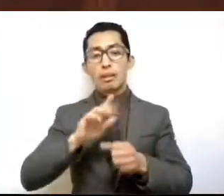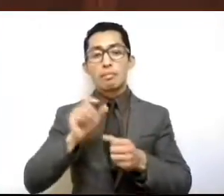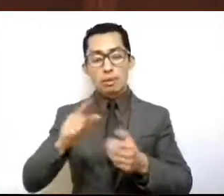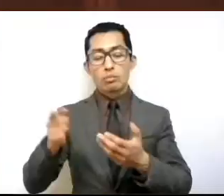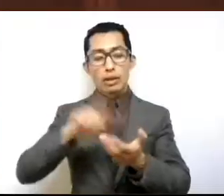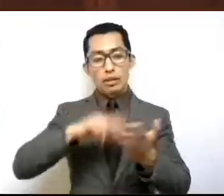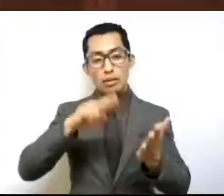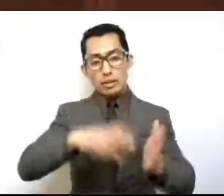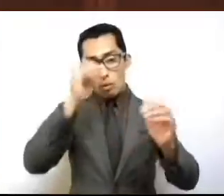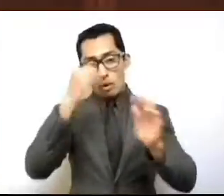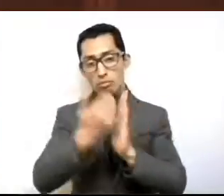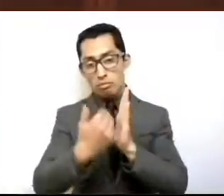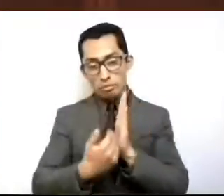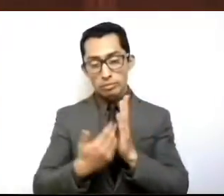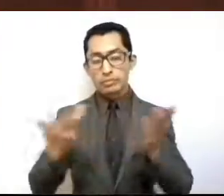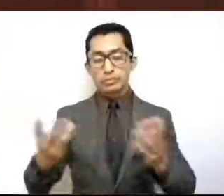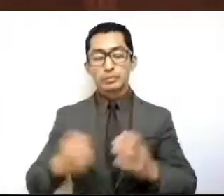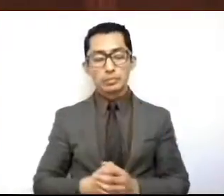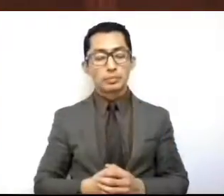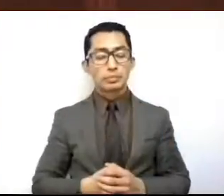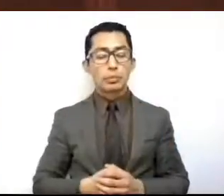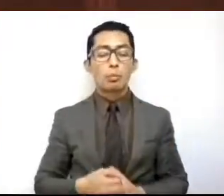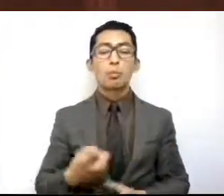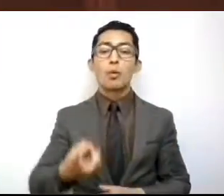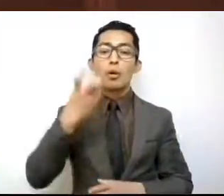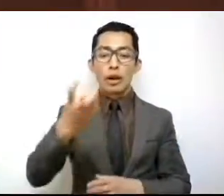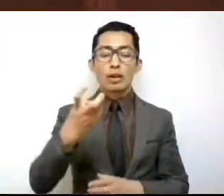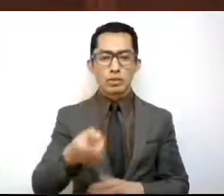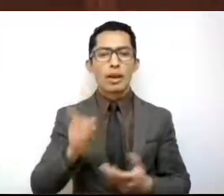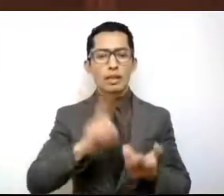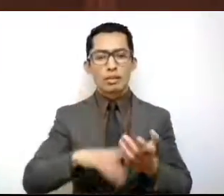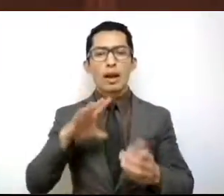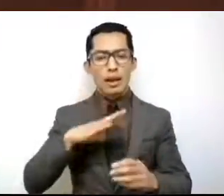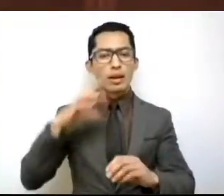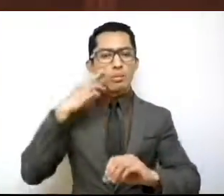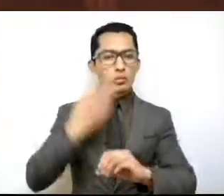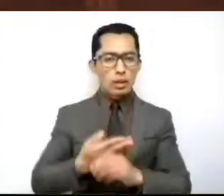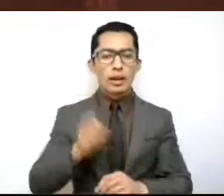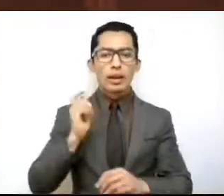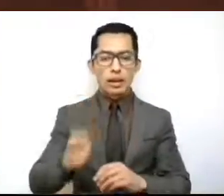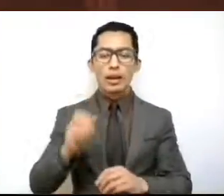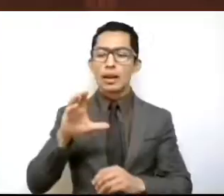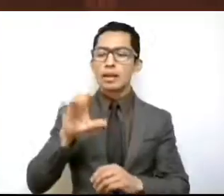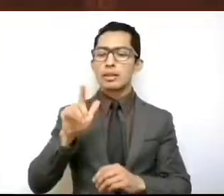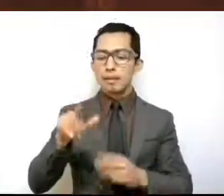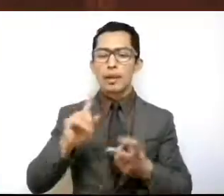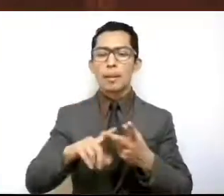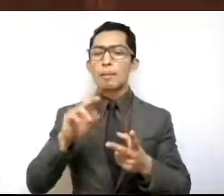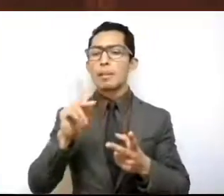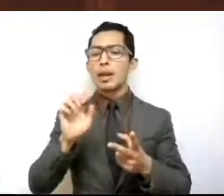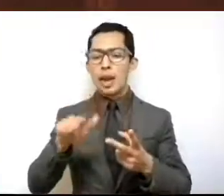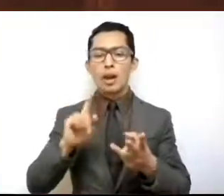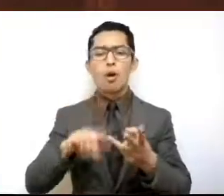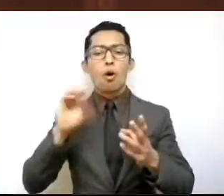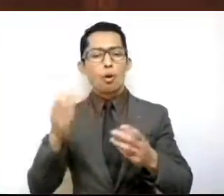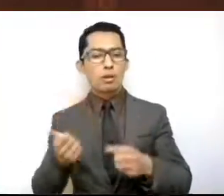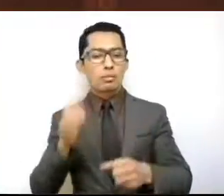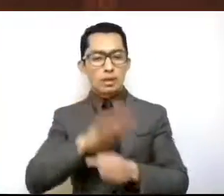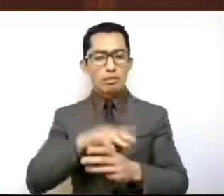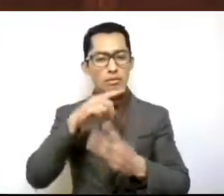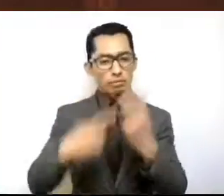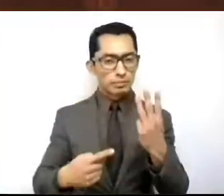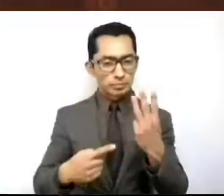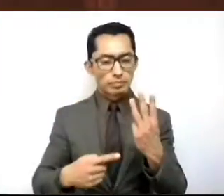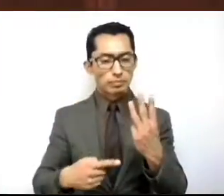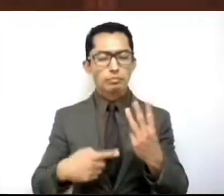convención estipula. Para ello, se contemplan responsabilidades de carácter civil, penal o administrativa, sin